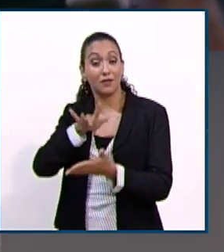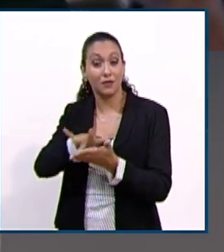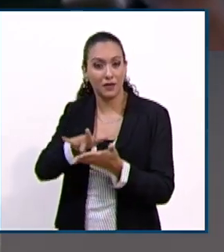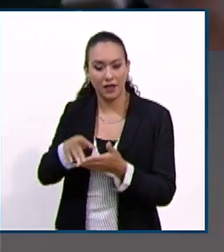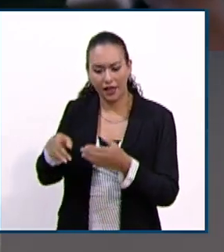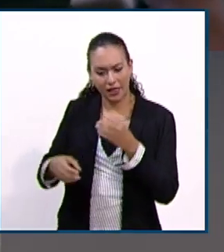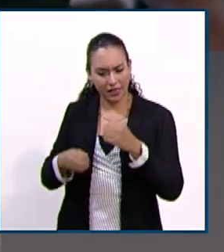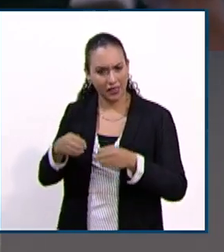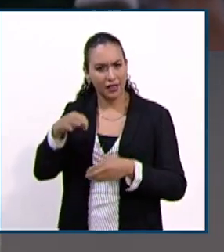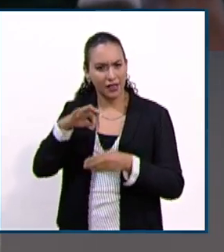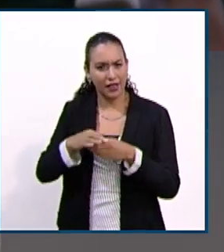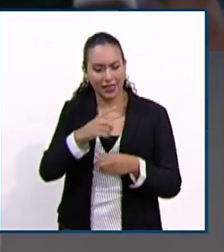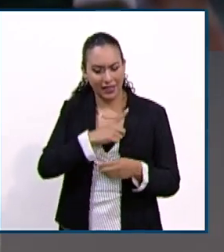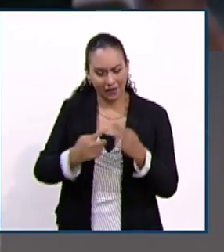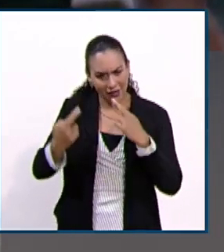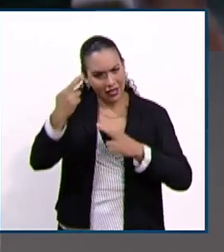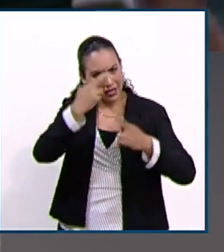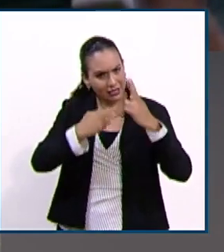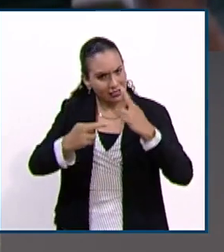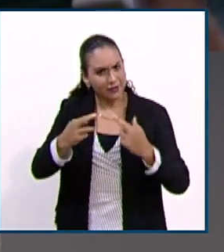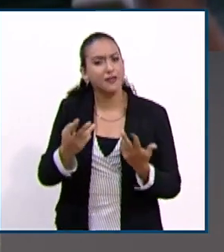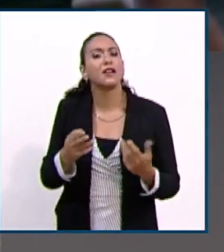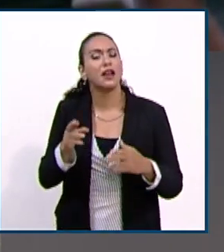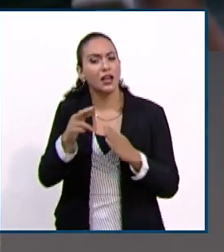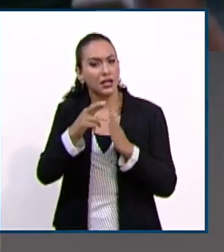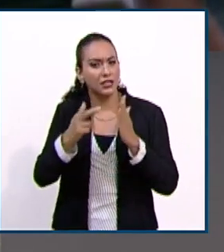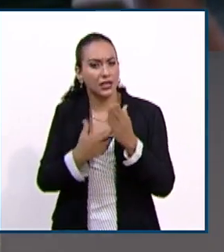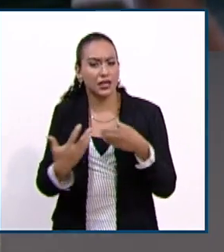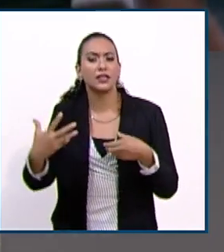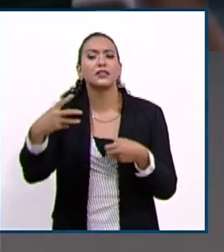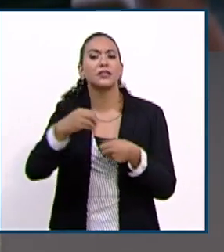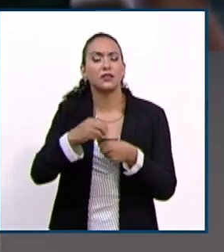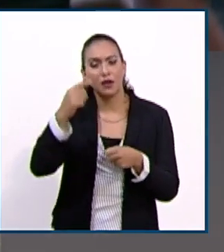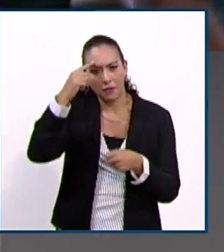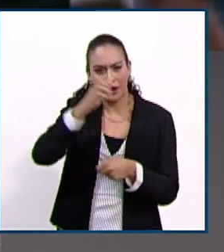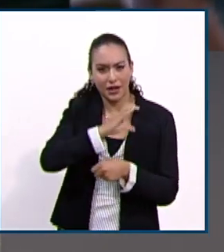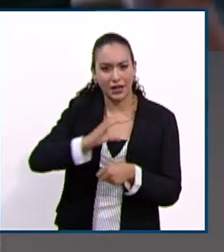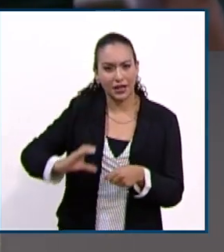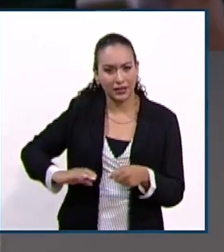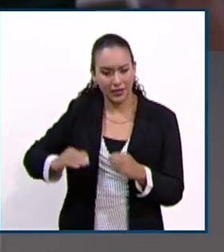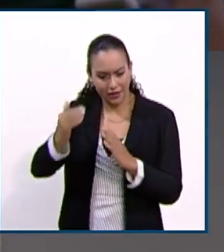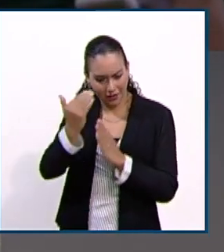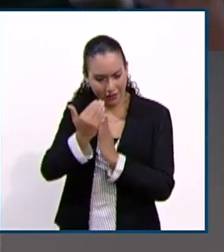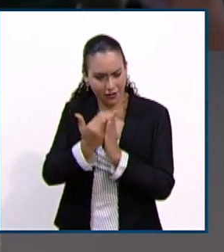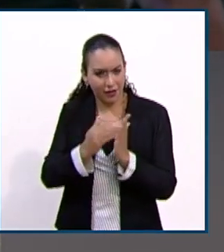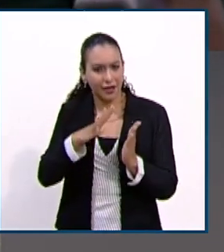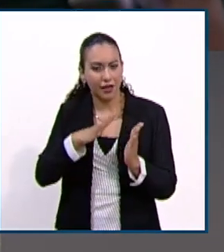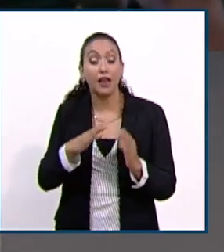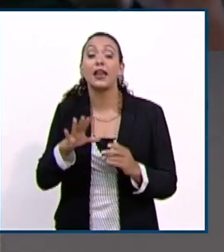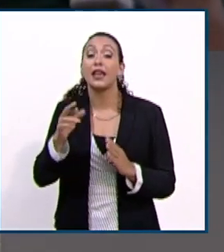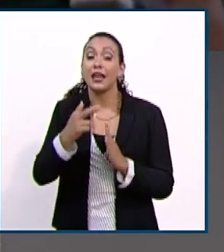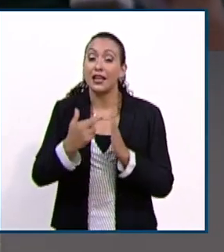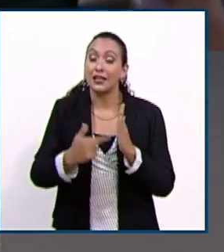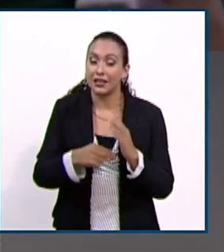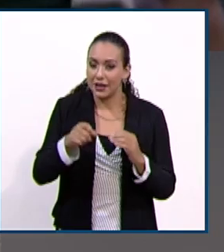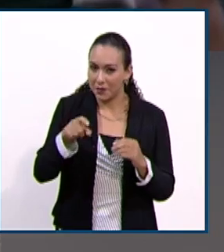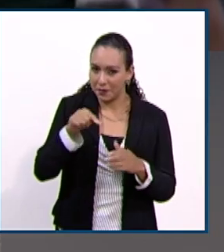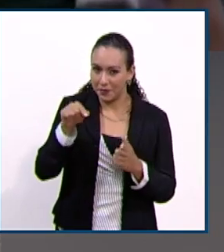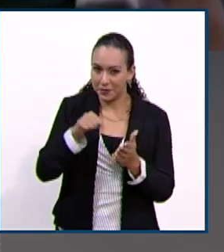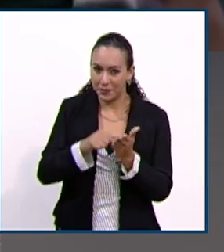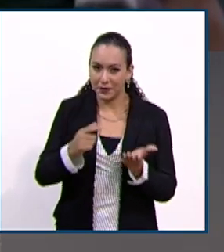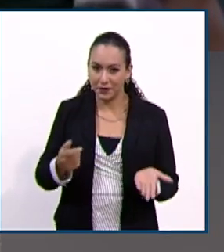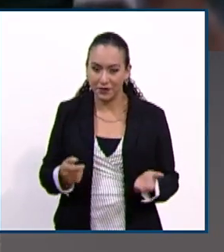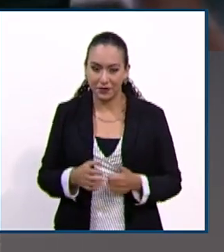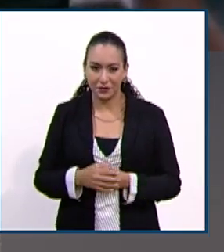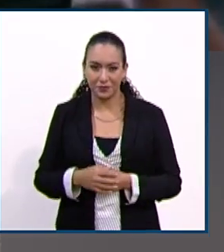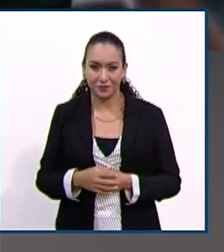hacer una interpretación reforzada de las reglas inclusivas de postulación de candidaturas correspondientes y el Código Electoral de la entidad, toda vez